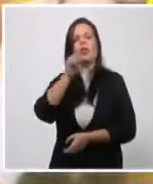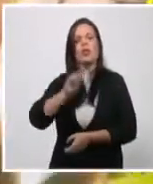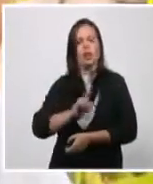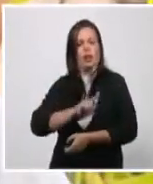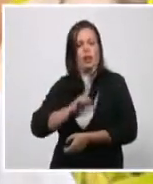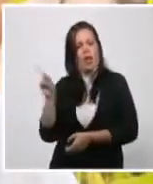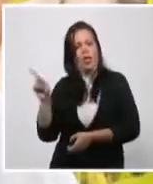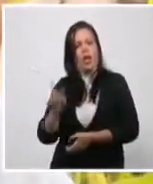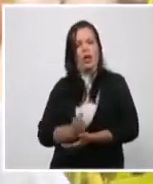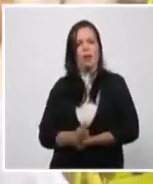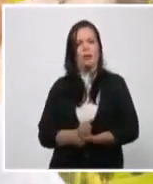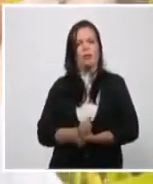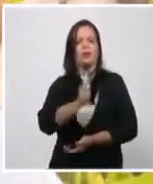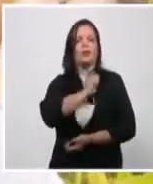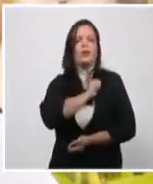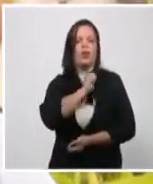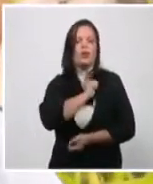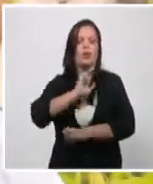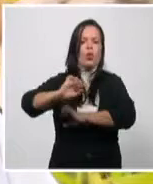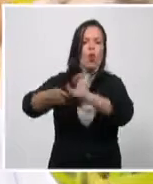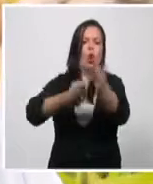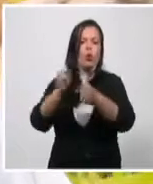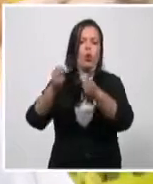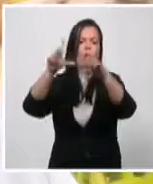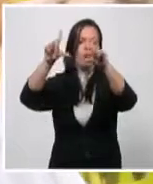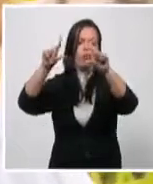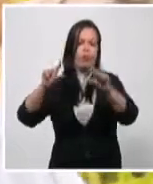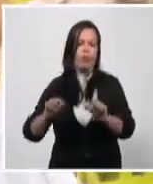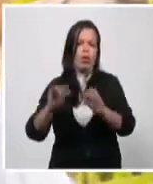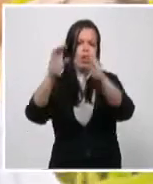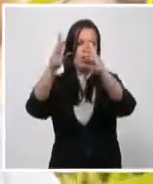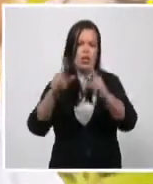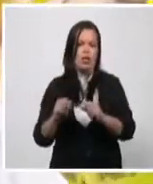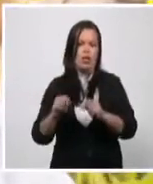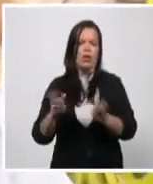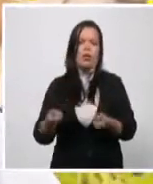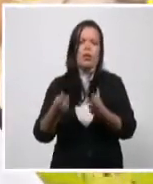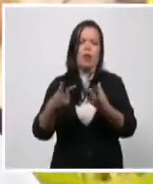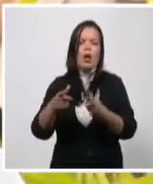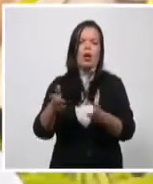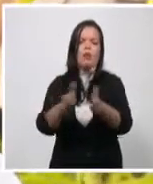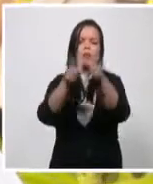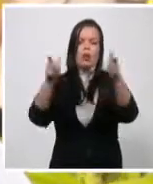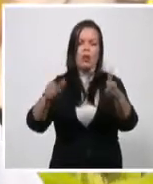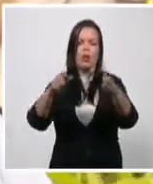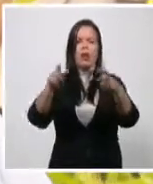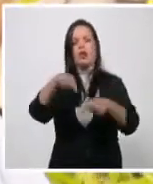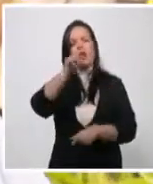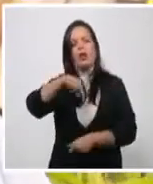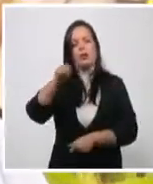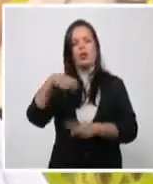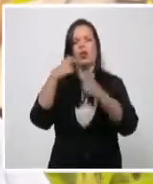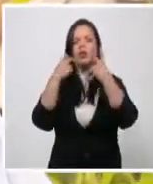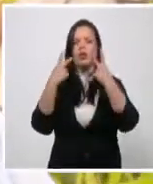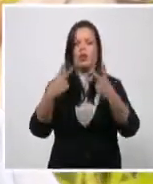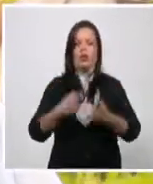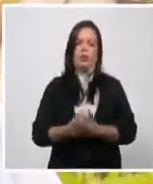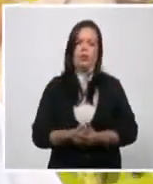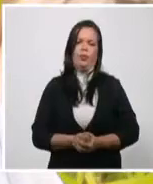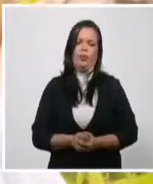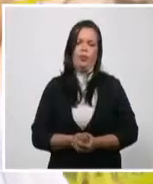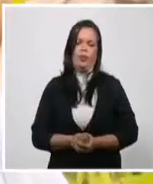en disminuir el número de casos y en tratar de salvar la mayor cantidad de personas que se enfermaba de la